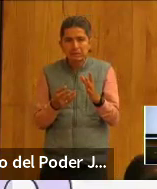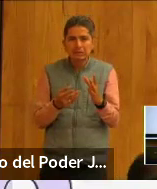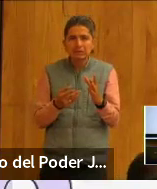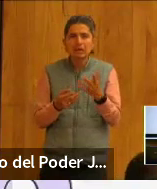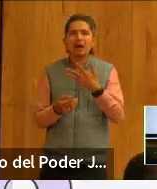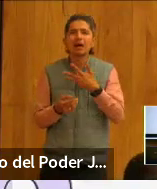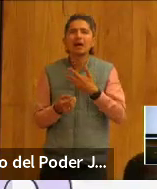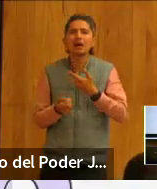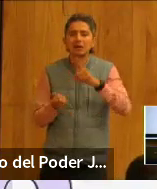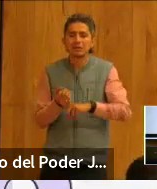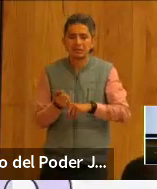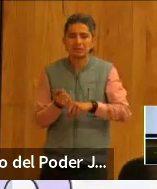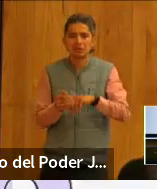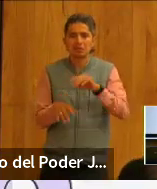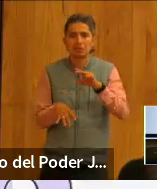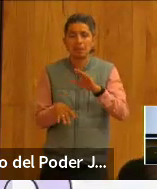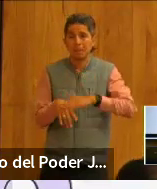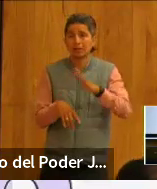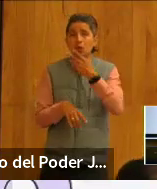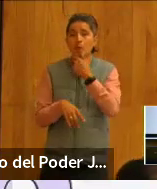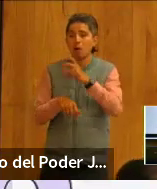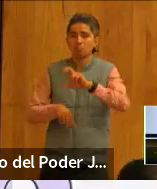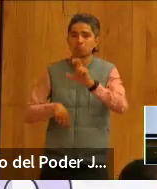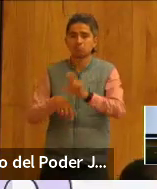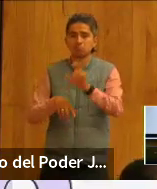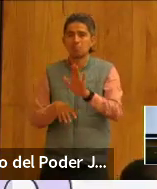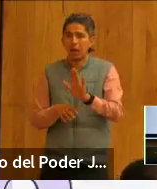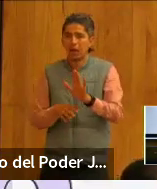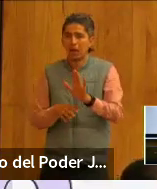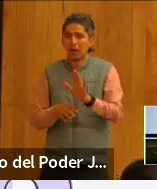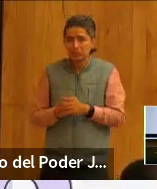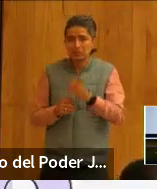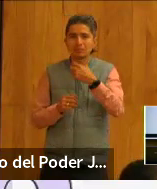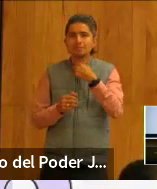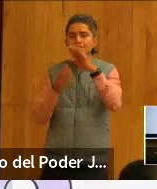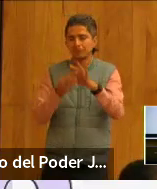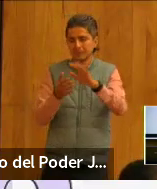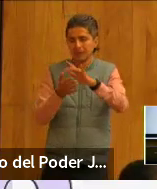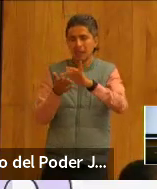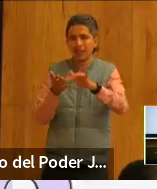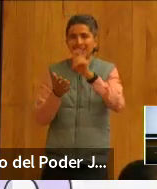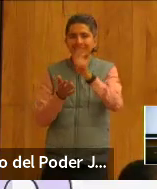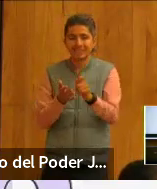un matiz muy machista. Voy a leer algunas medidas cautelares que me han pedido con